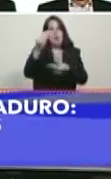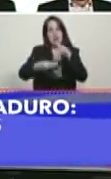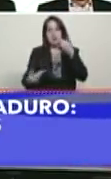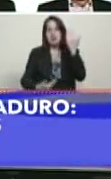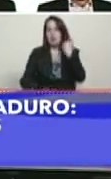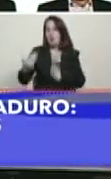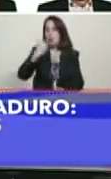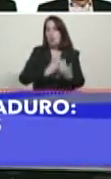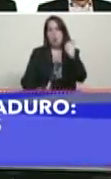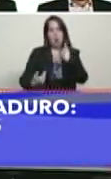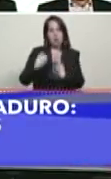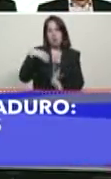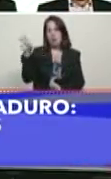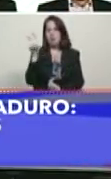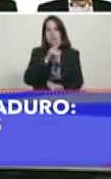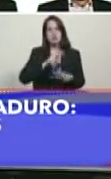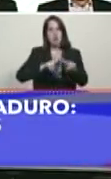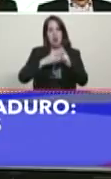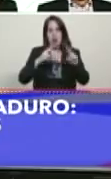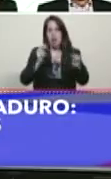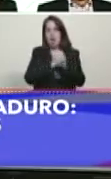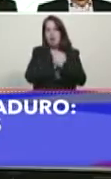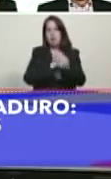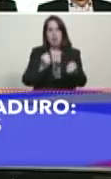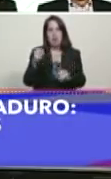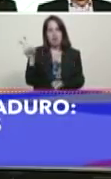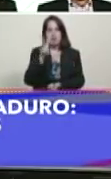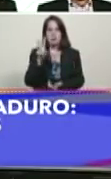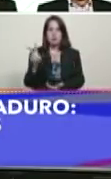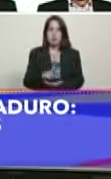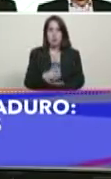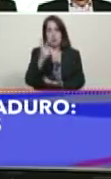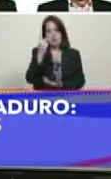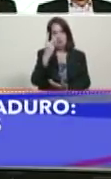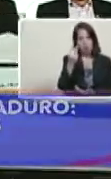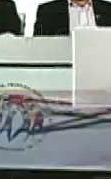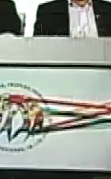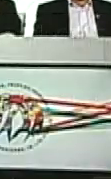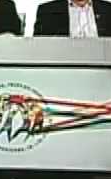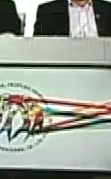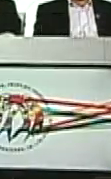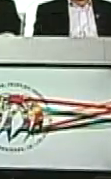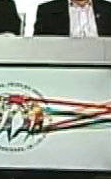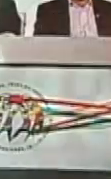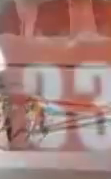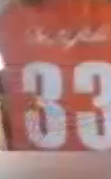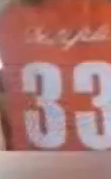a nuestra amada y pacífica patria venezuela segundo vídeo adelante